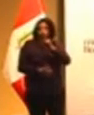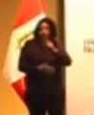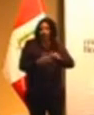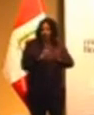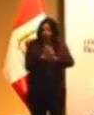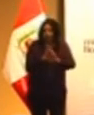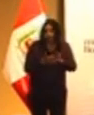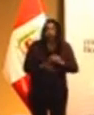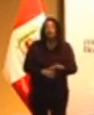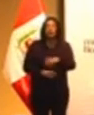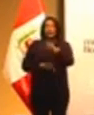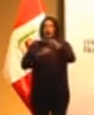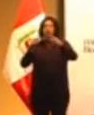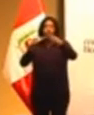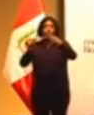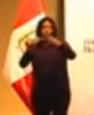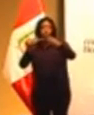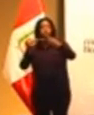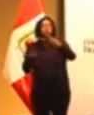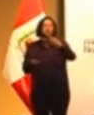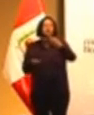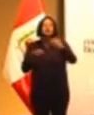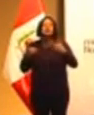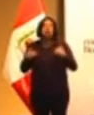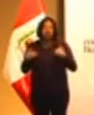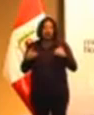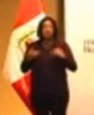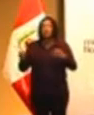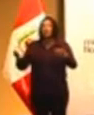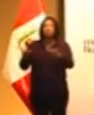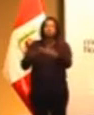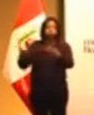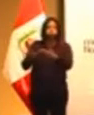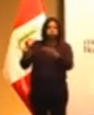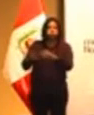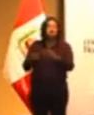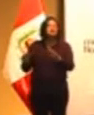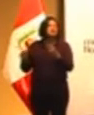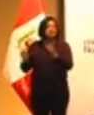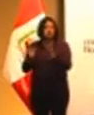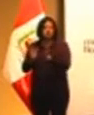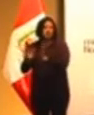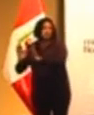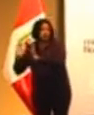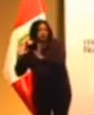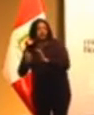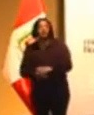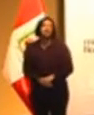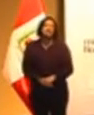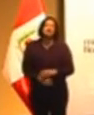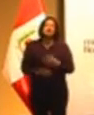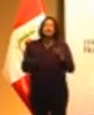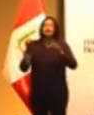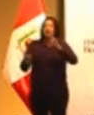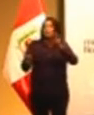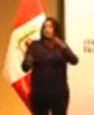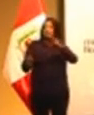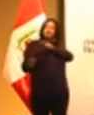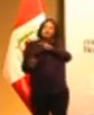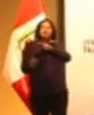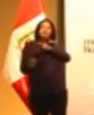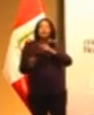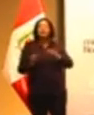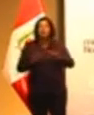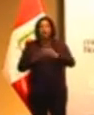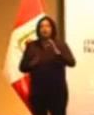inseguridad, y el reto de tener una movilidad mucho más adecuada. Desde la perspectiva de